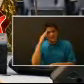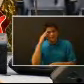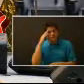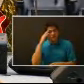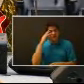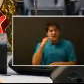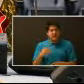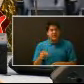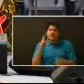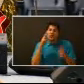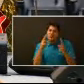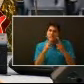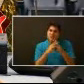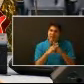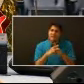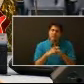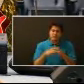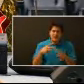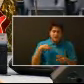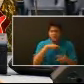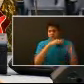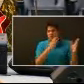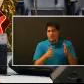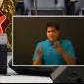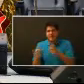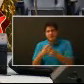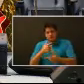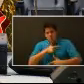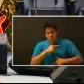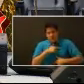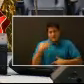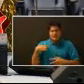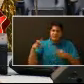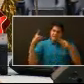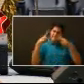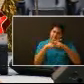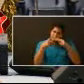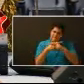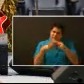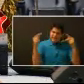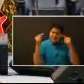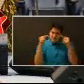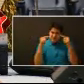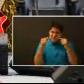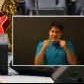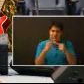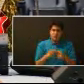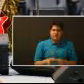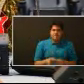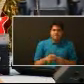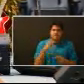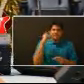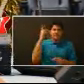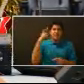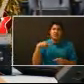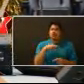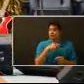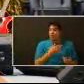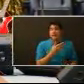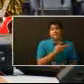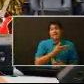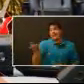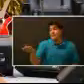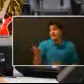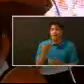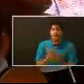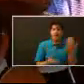nos armemos, que tengamos armas para poder pelear contra el enemigo. El Señor no nos va a mandar a pelear solo así, bueno,